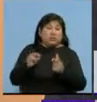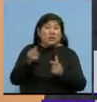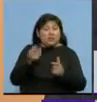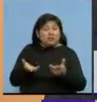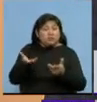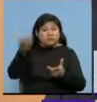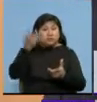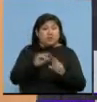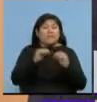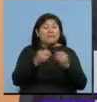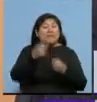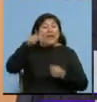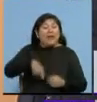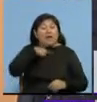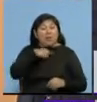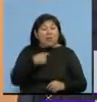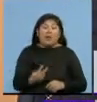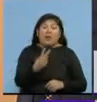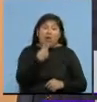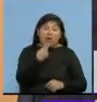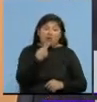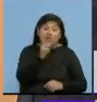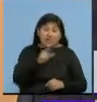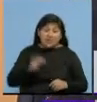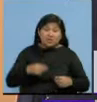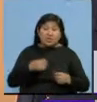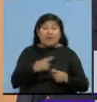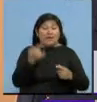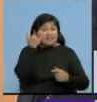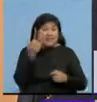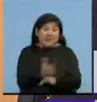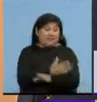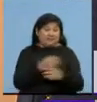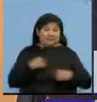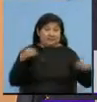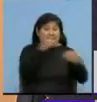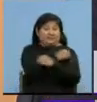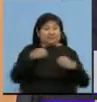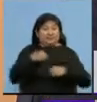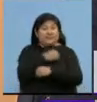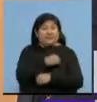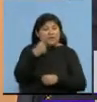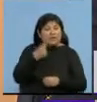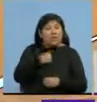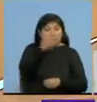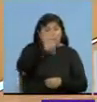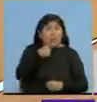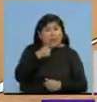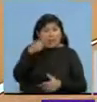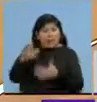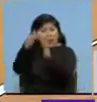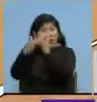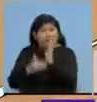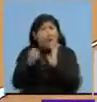lo que va del año son 11. Y uno cada vez que pregunta y entra a ver la lista de espera, cada vez es más. Ese es un fenómeno que